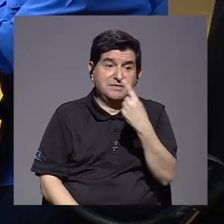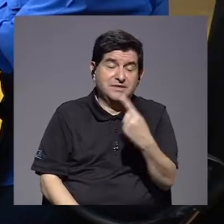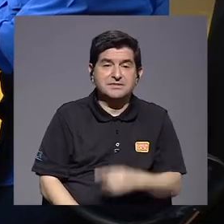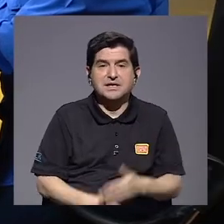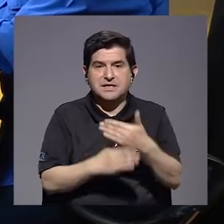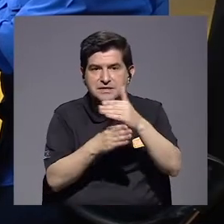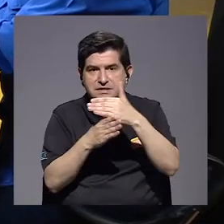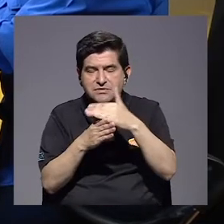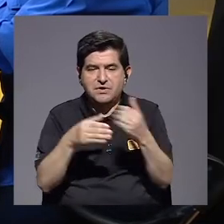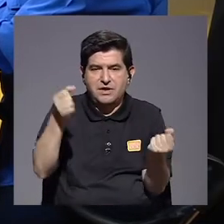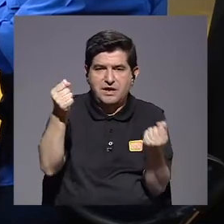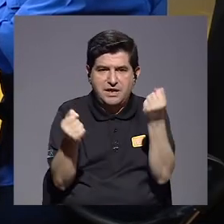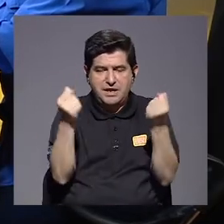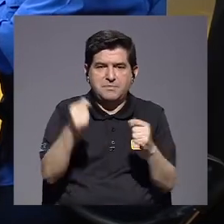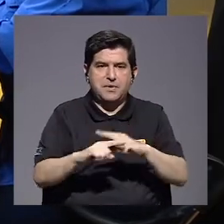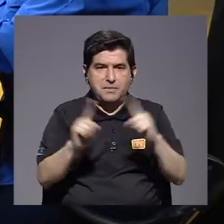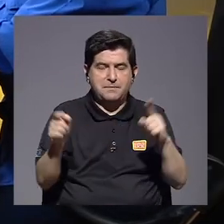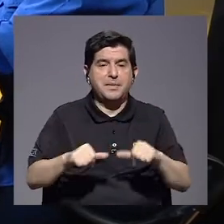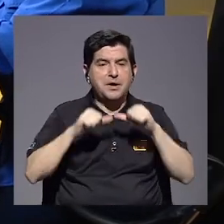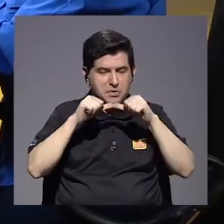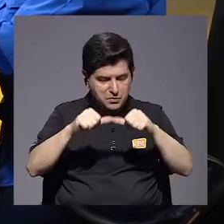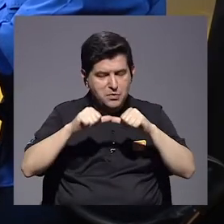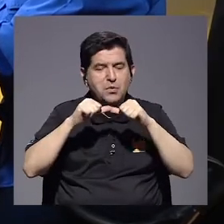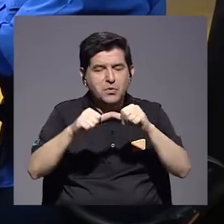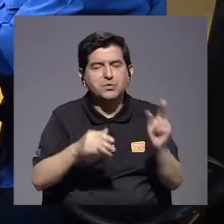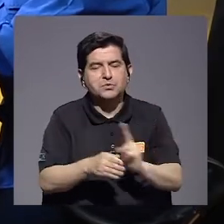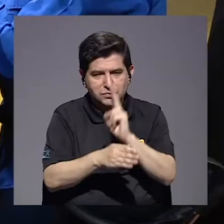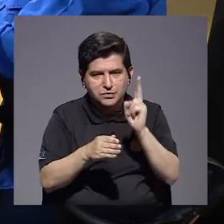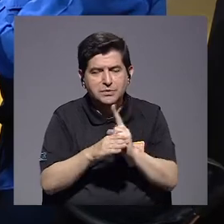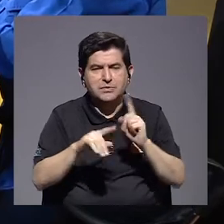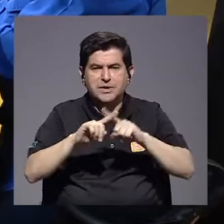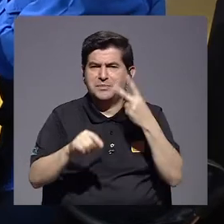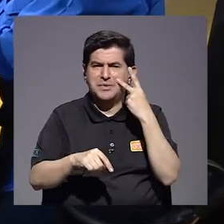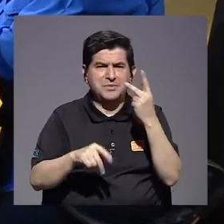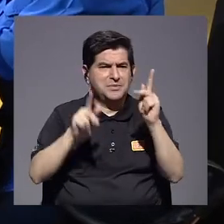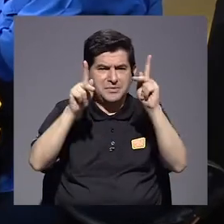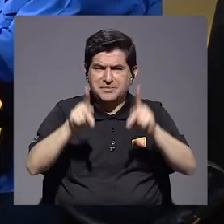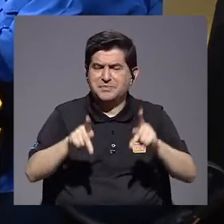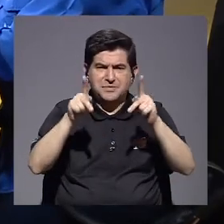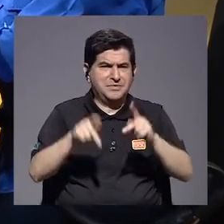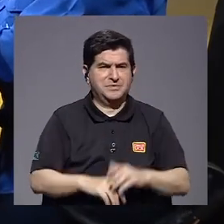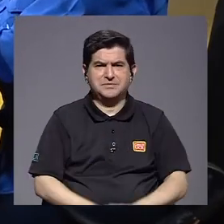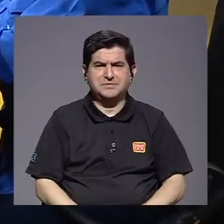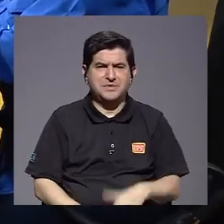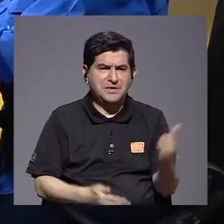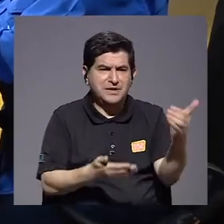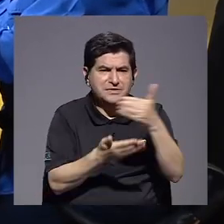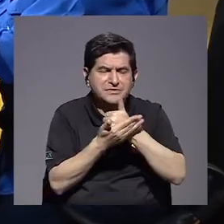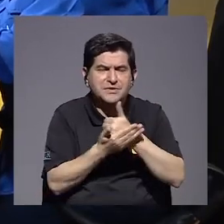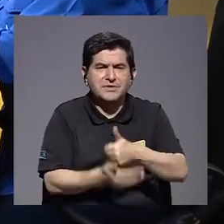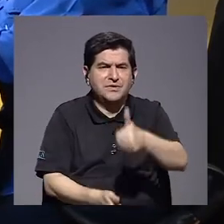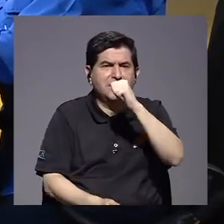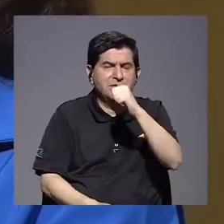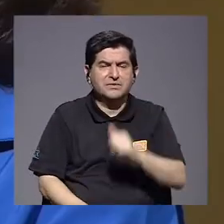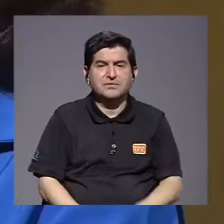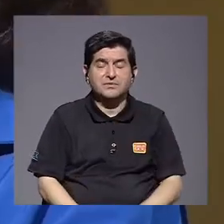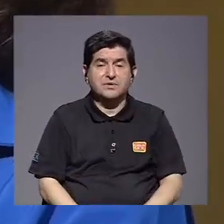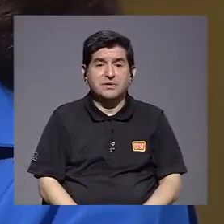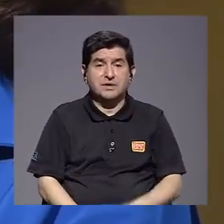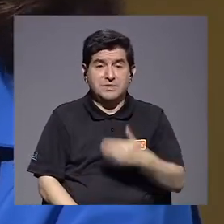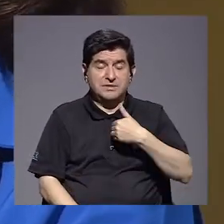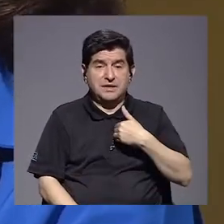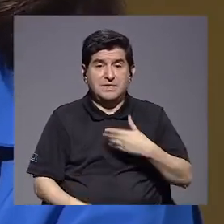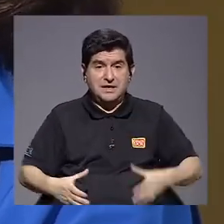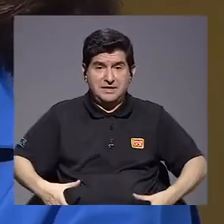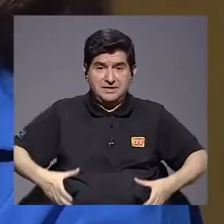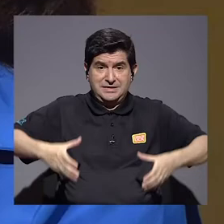hemos disminuido el reparto de agua en camiones cisterna, aunque aún lo mantenemos, pero usted no ve la gente ya llegar a recoger agua. Hemos puesto